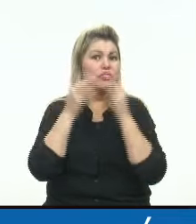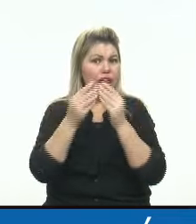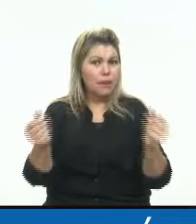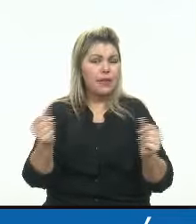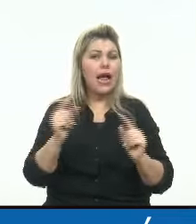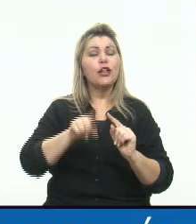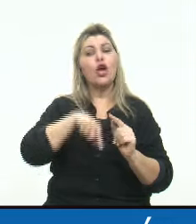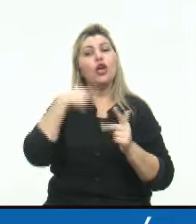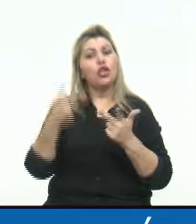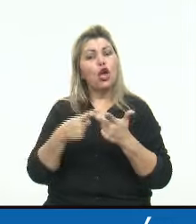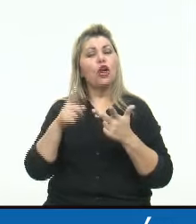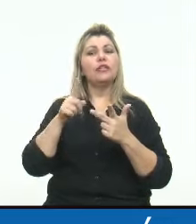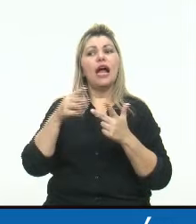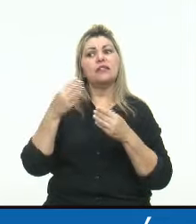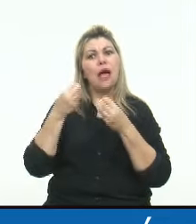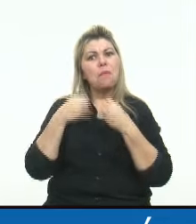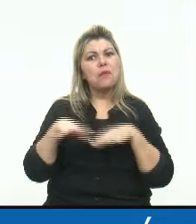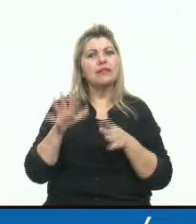o neutralización.